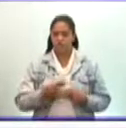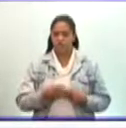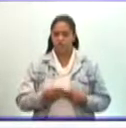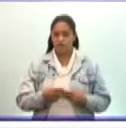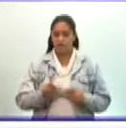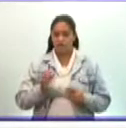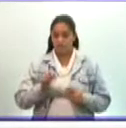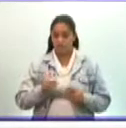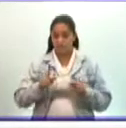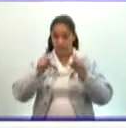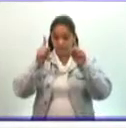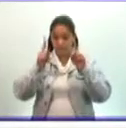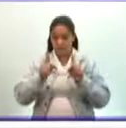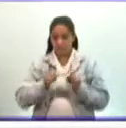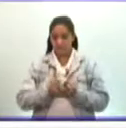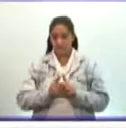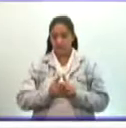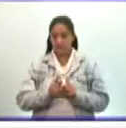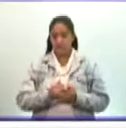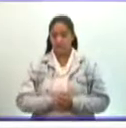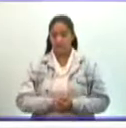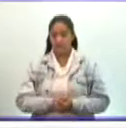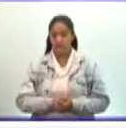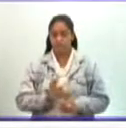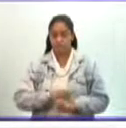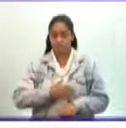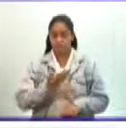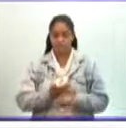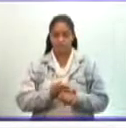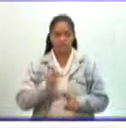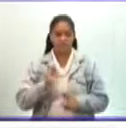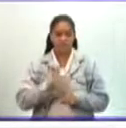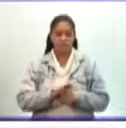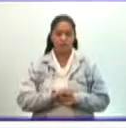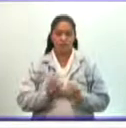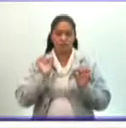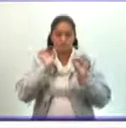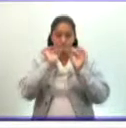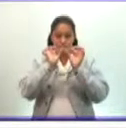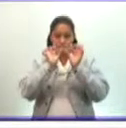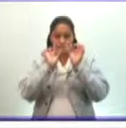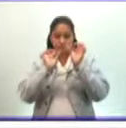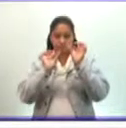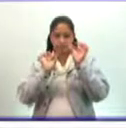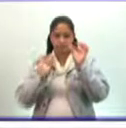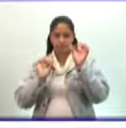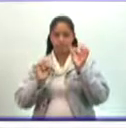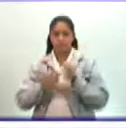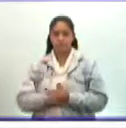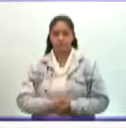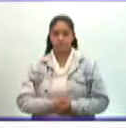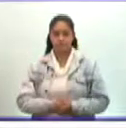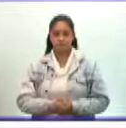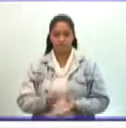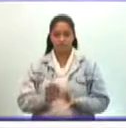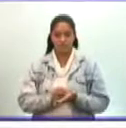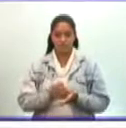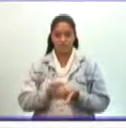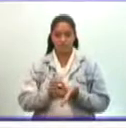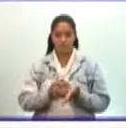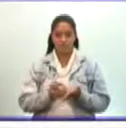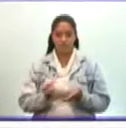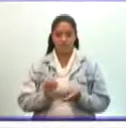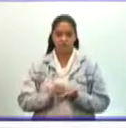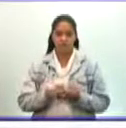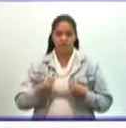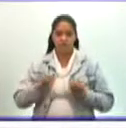figura para entonces comenzar a marcar en ella los elementos que te dan y los que